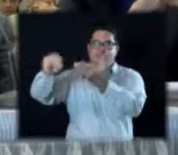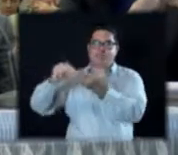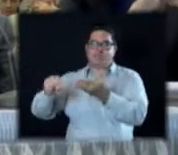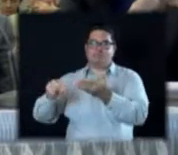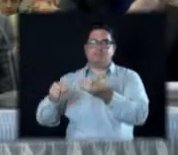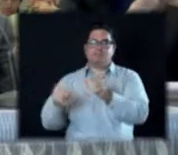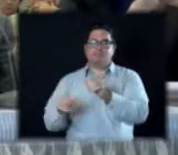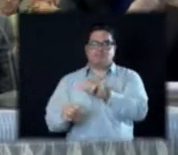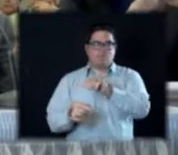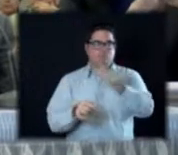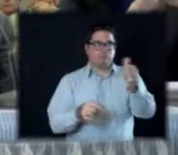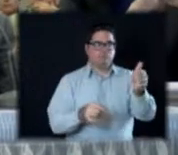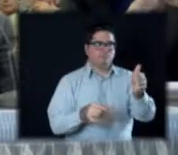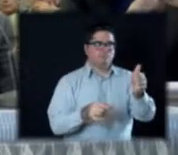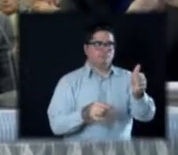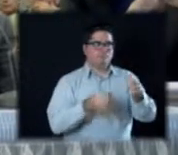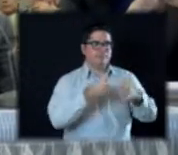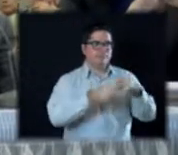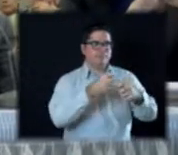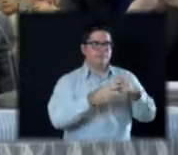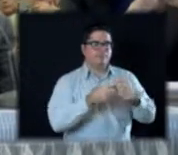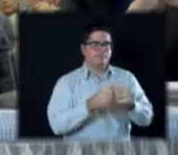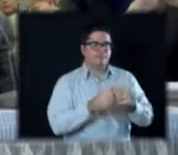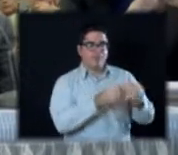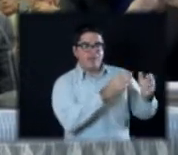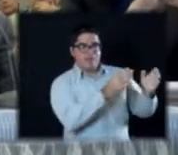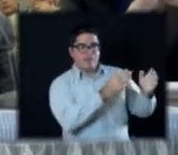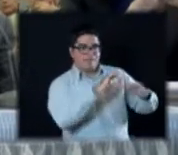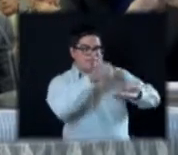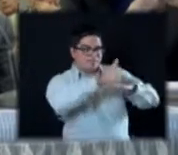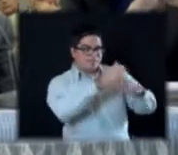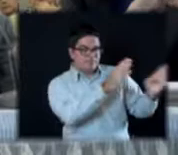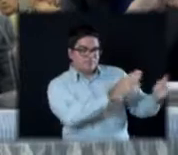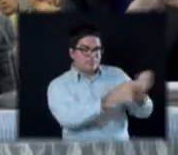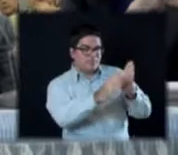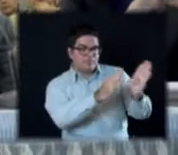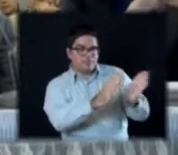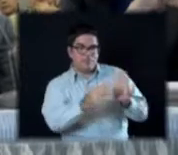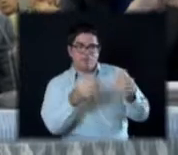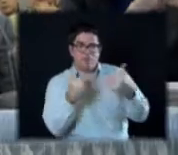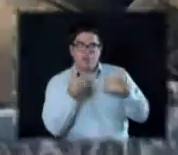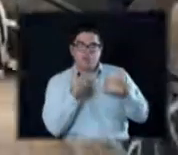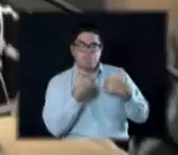del de nómina. Y yo sé que el plan fiscal que se desarrolló tiene